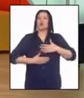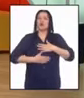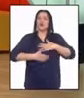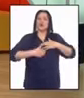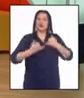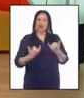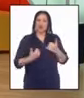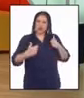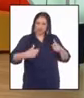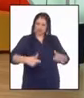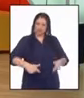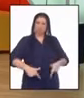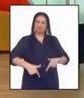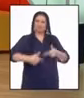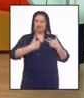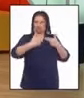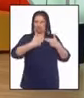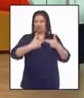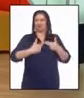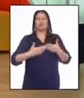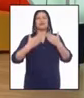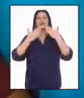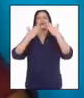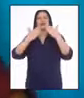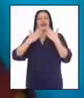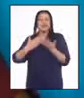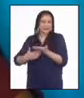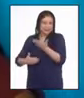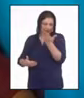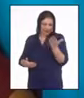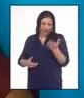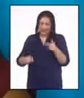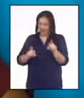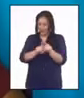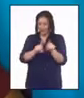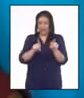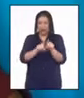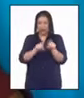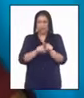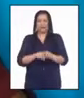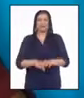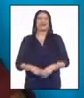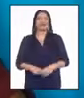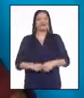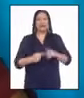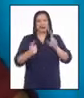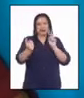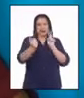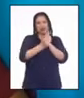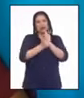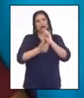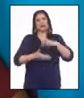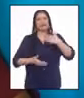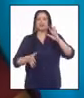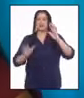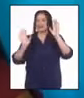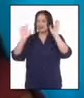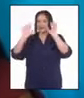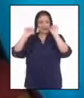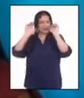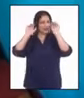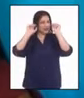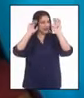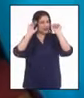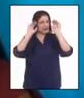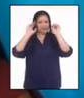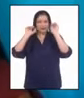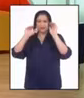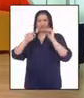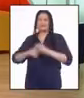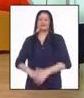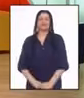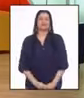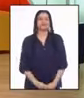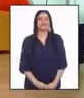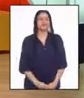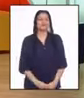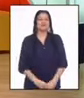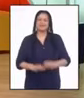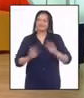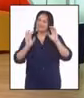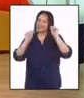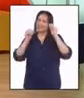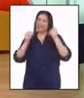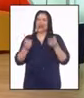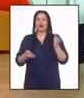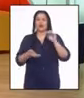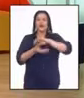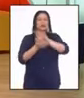en el programa, chicas y chicos, muchas gracias. Igualmente, Stephanie, nos vemos. Chao a todos. Chao, que